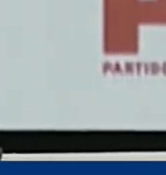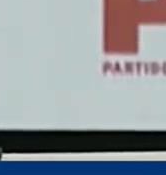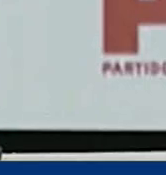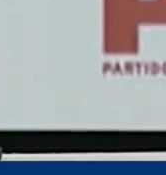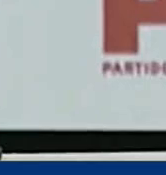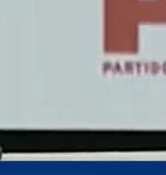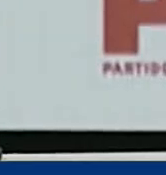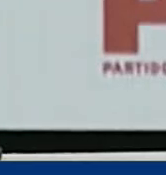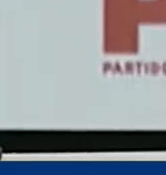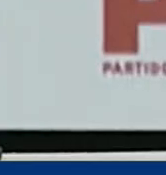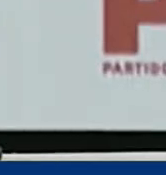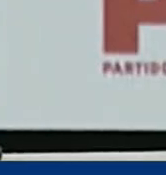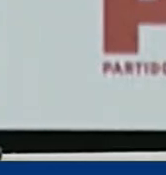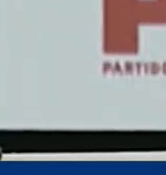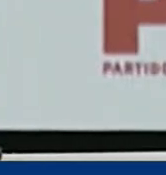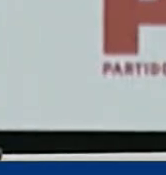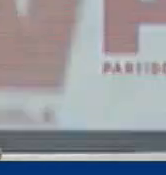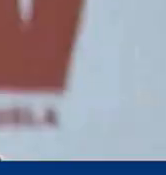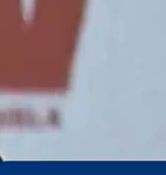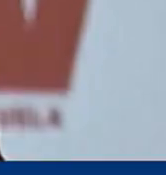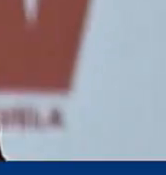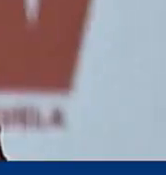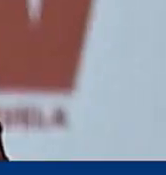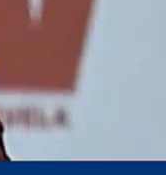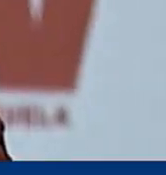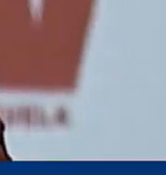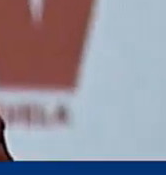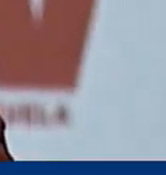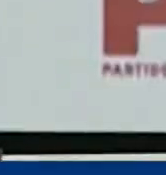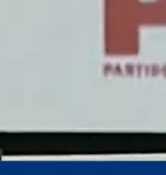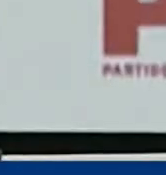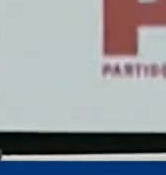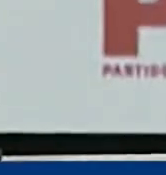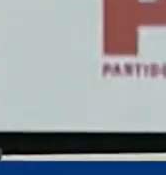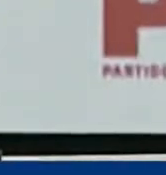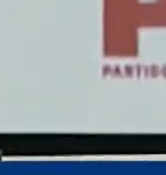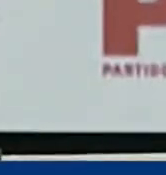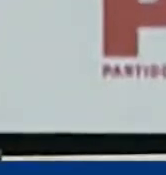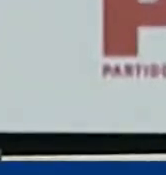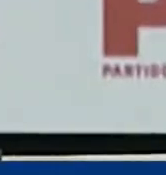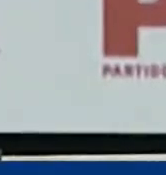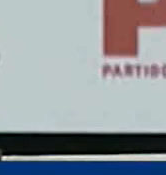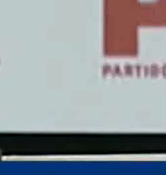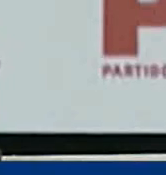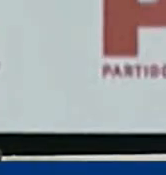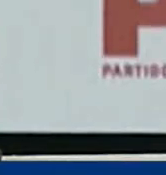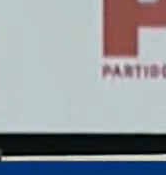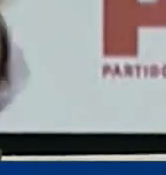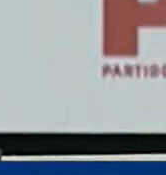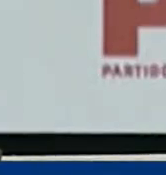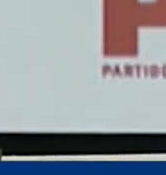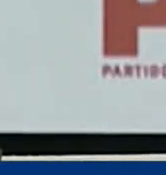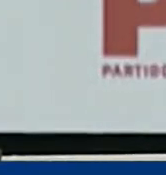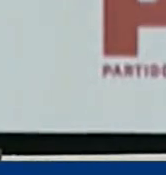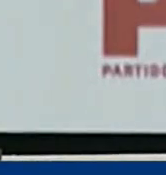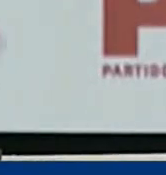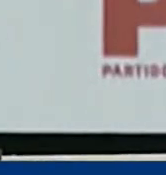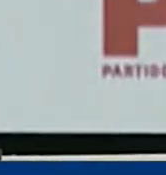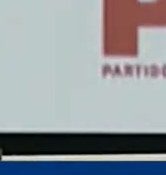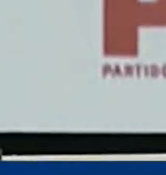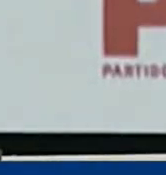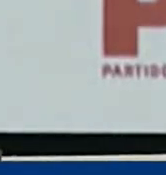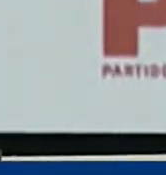Y llegará el día en que las alcaldías, gobernaciones y ministerios estén articulados en sus políticas públicas única